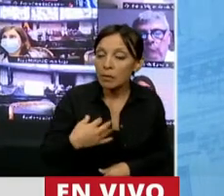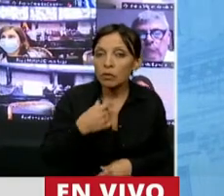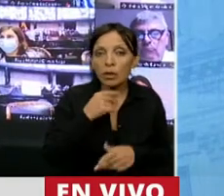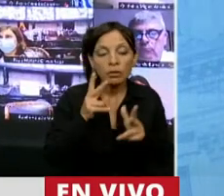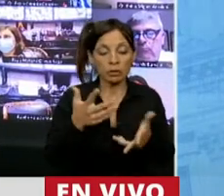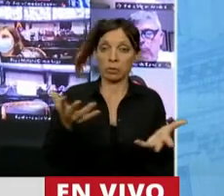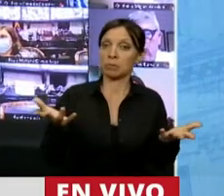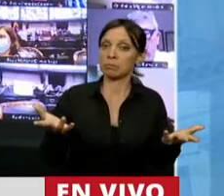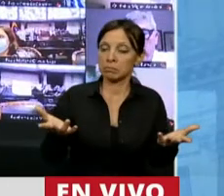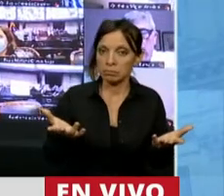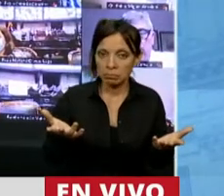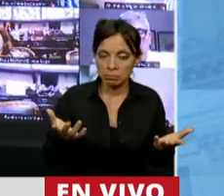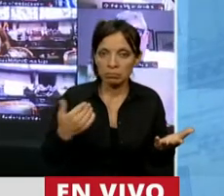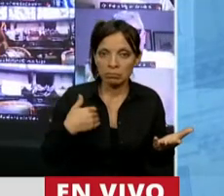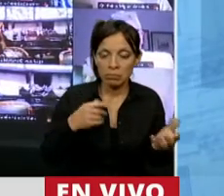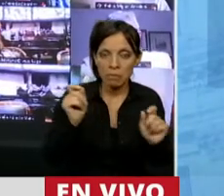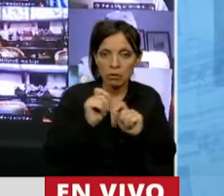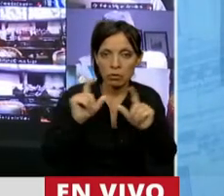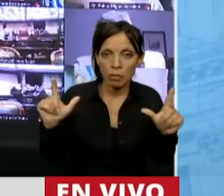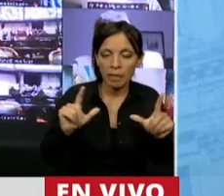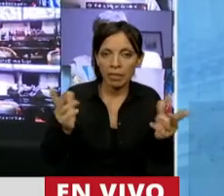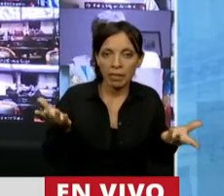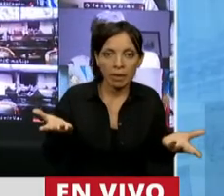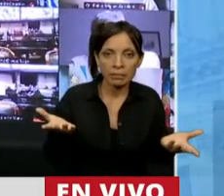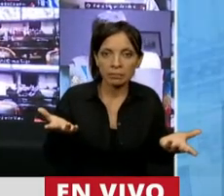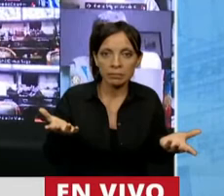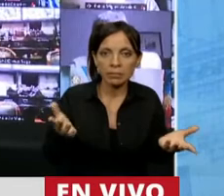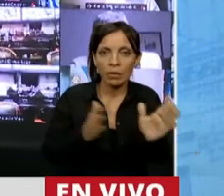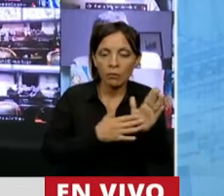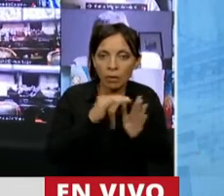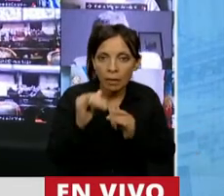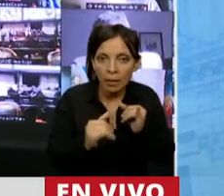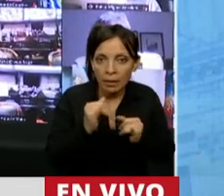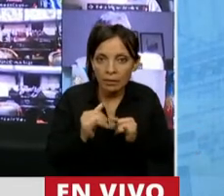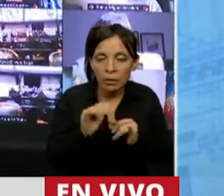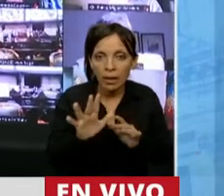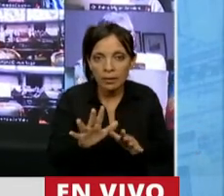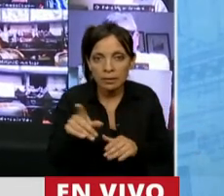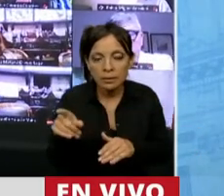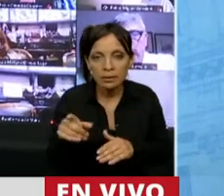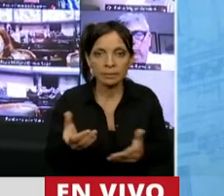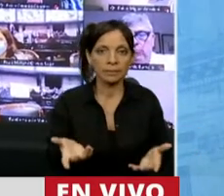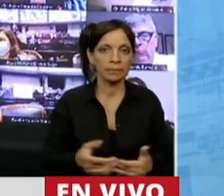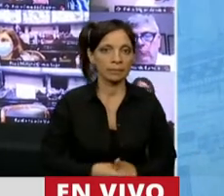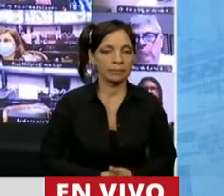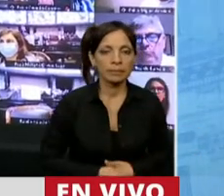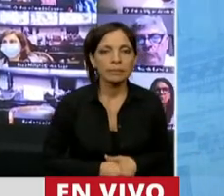que me quedé completamente sorprendida con la fundamentación que trajeron a este